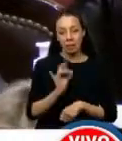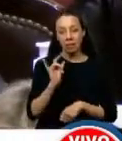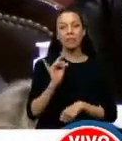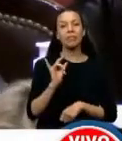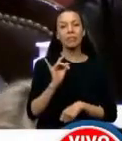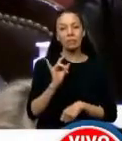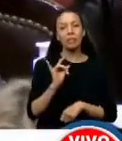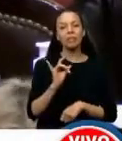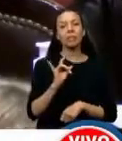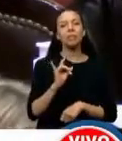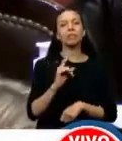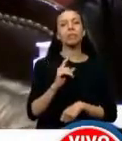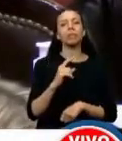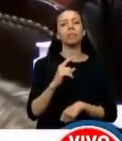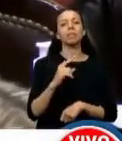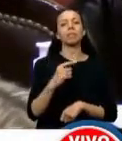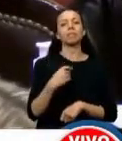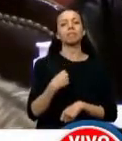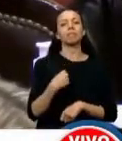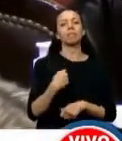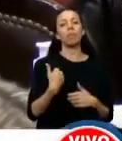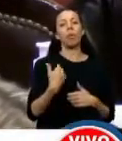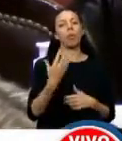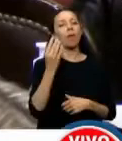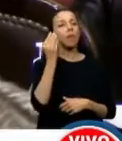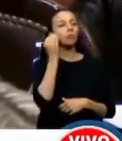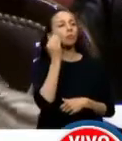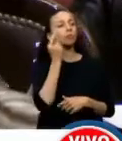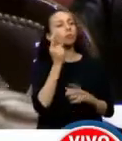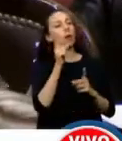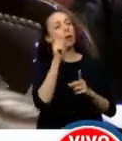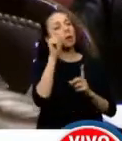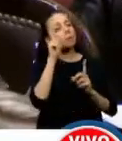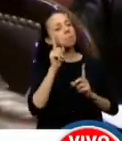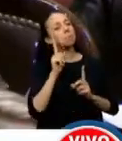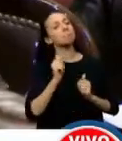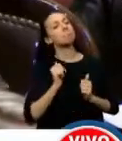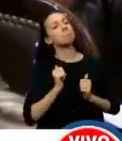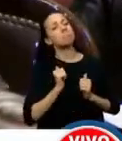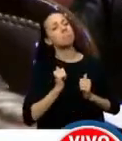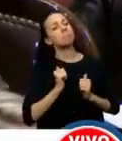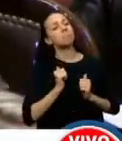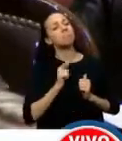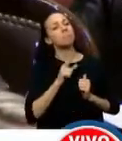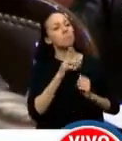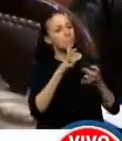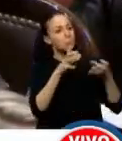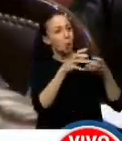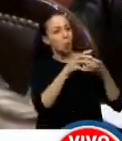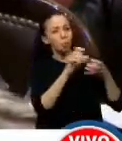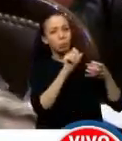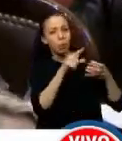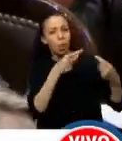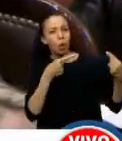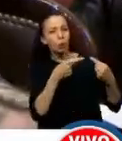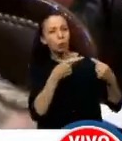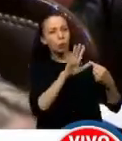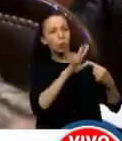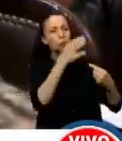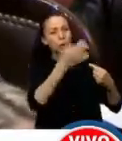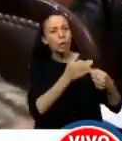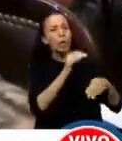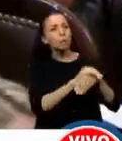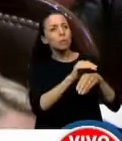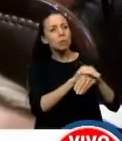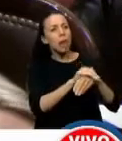que faltó apertura en la discusión para dentro de lo que hay menos hermetismo adentro del Frente de Todos,